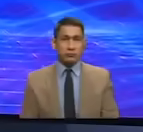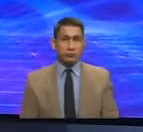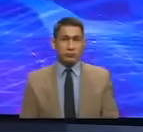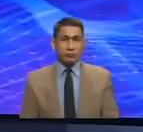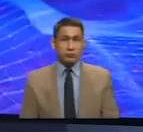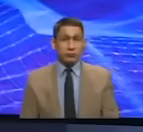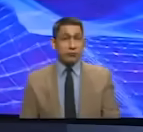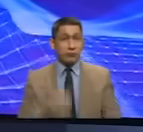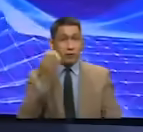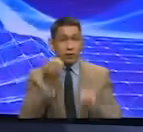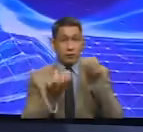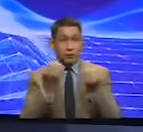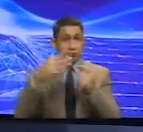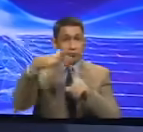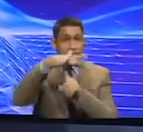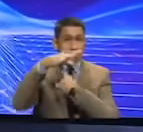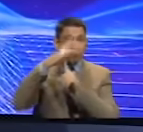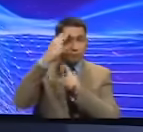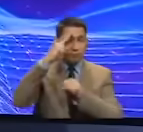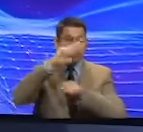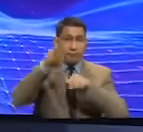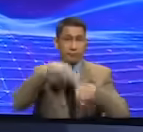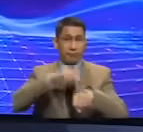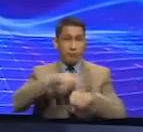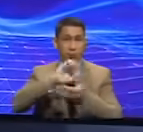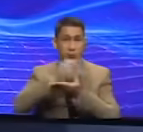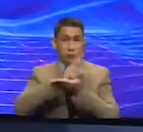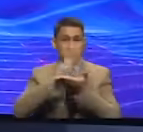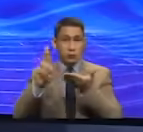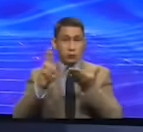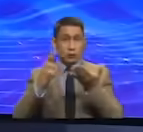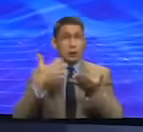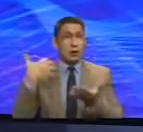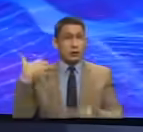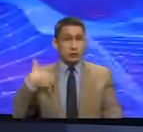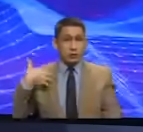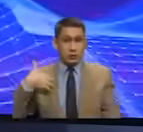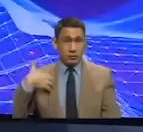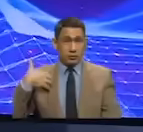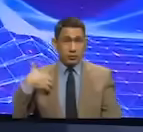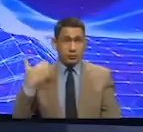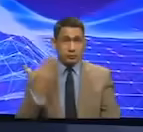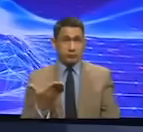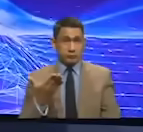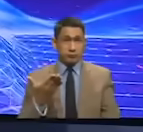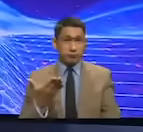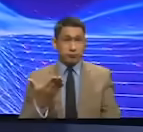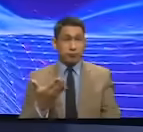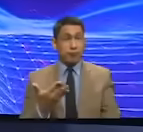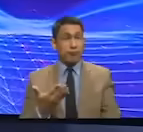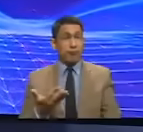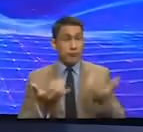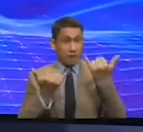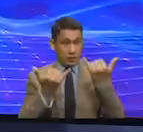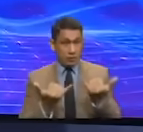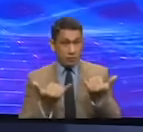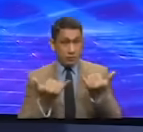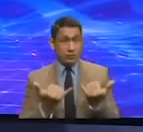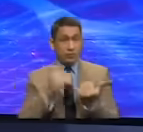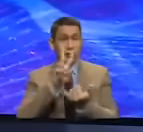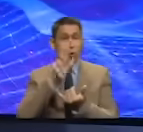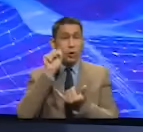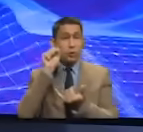El incendio en un parque nacional del sur de Argentina, que es considerado Patrimonio Mundial de la UNESCO, arrasó con más de